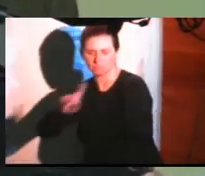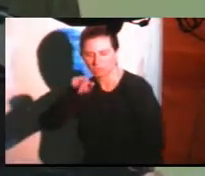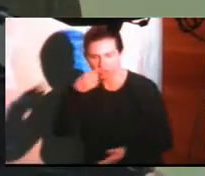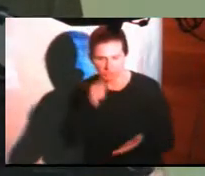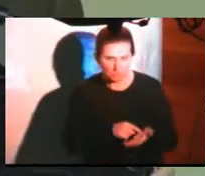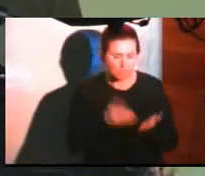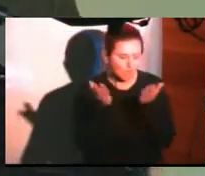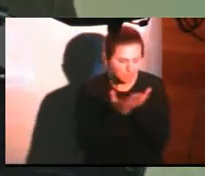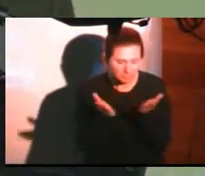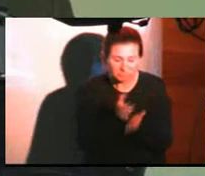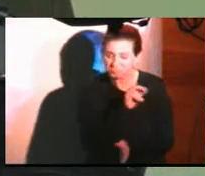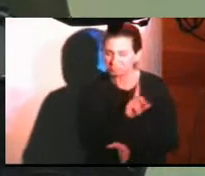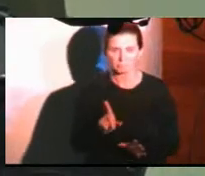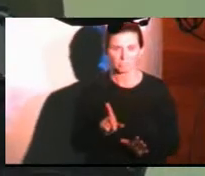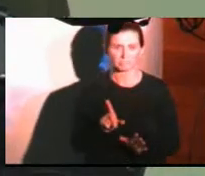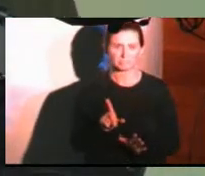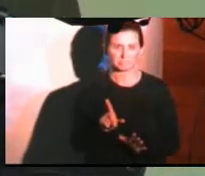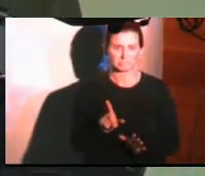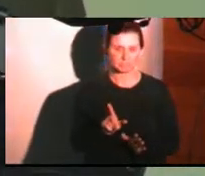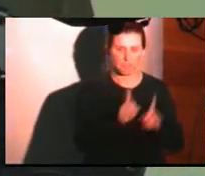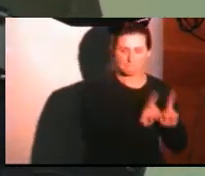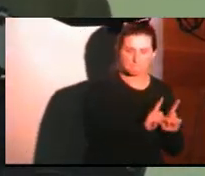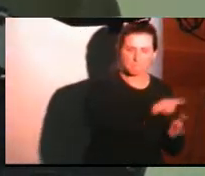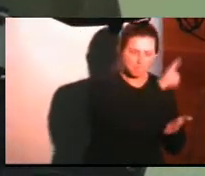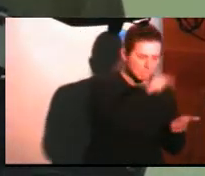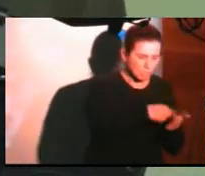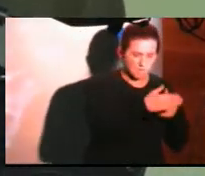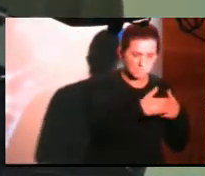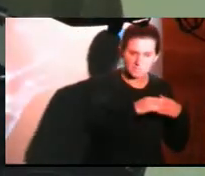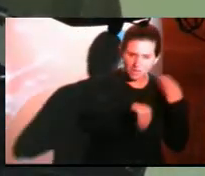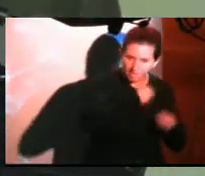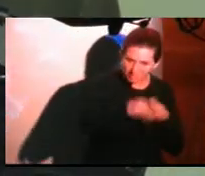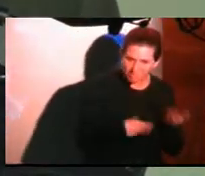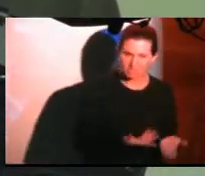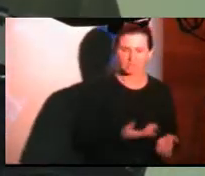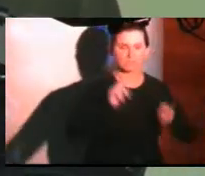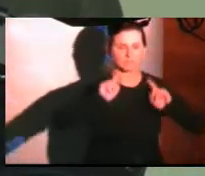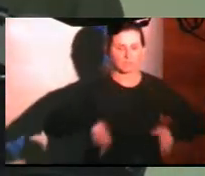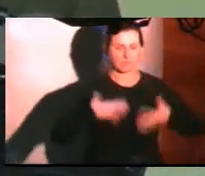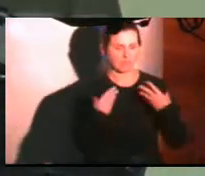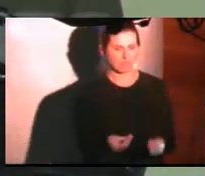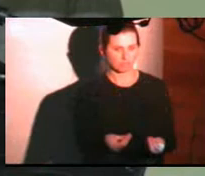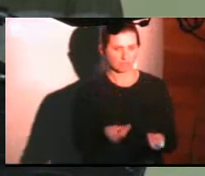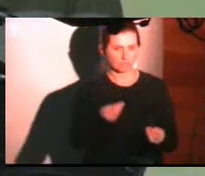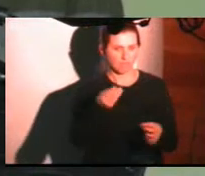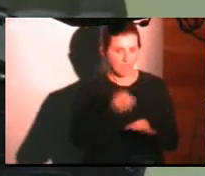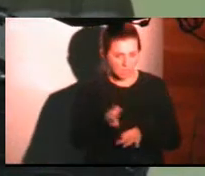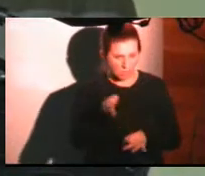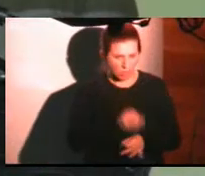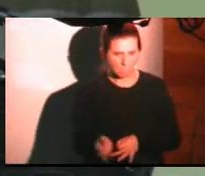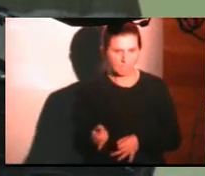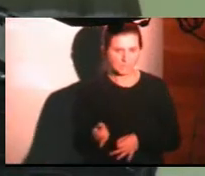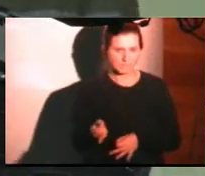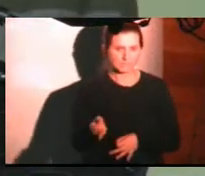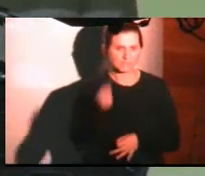lugares. Al mismo tiempo, a los docentes les permitimos que tengan posibilidad de capacitación. Y lo mismo al médico que está en una zona rural,